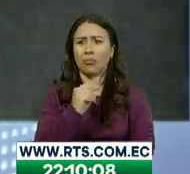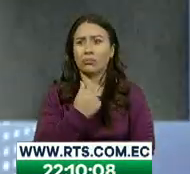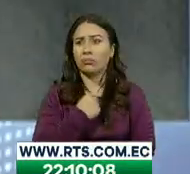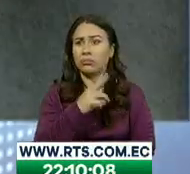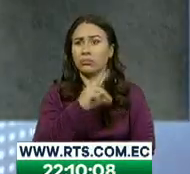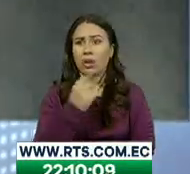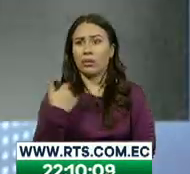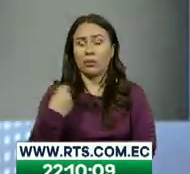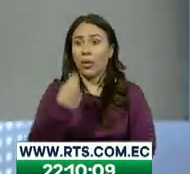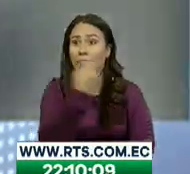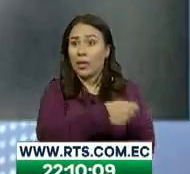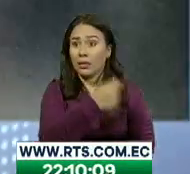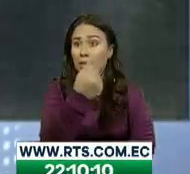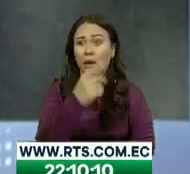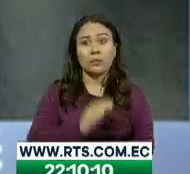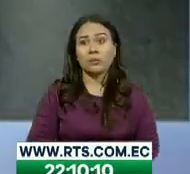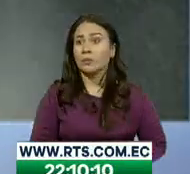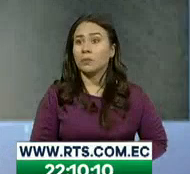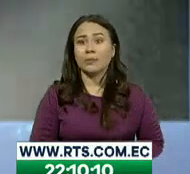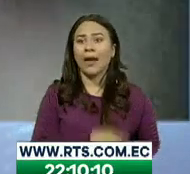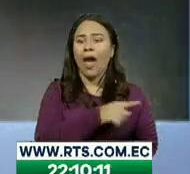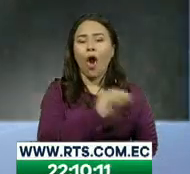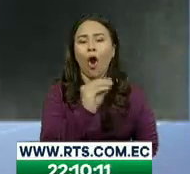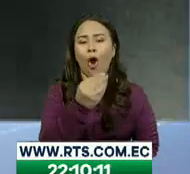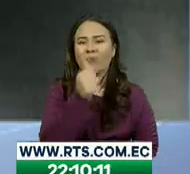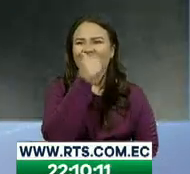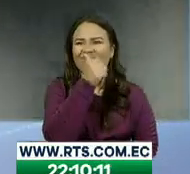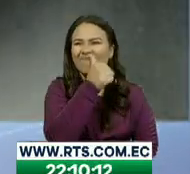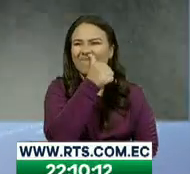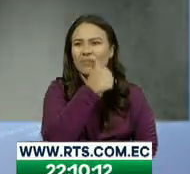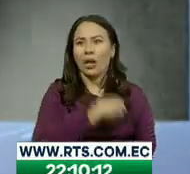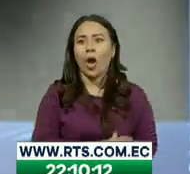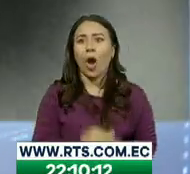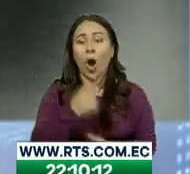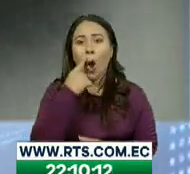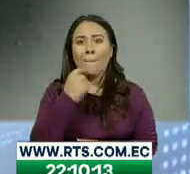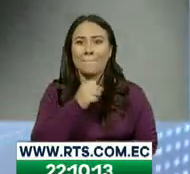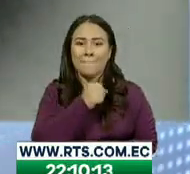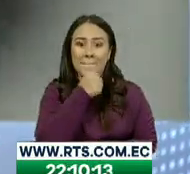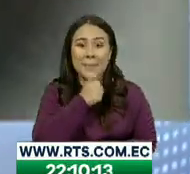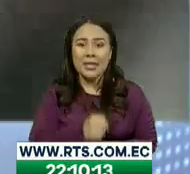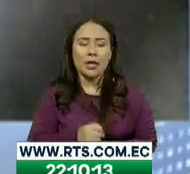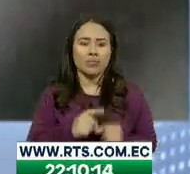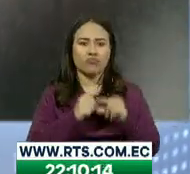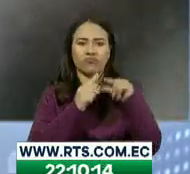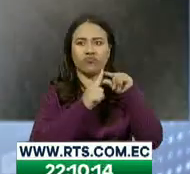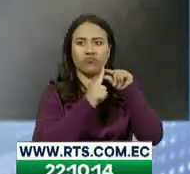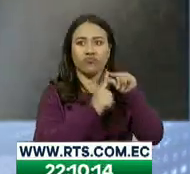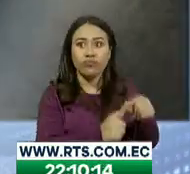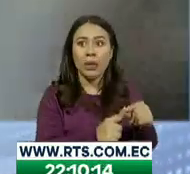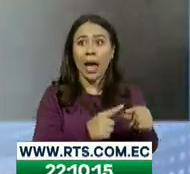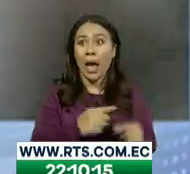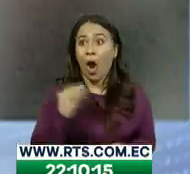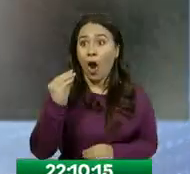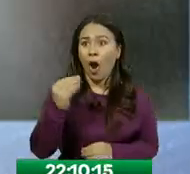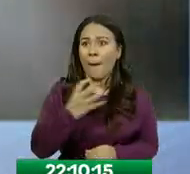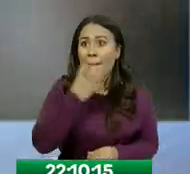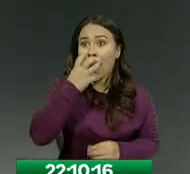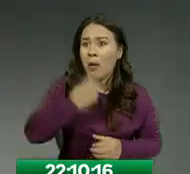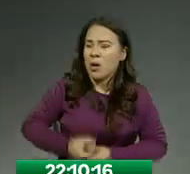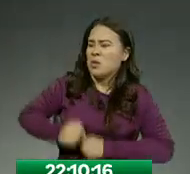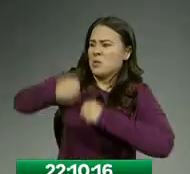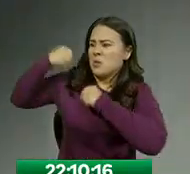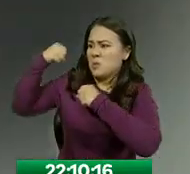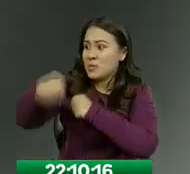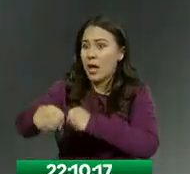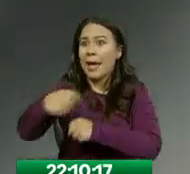pidió el joven que es consumidor, entonces el señor lo insultó, cosa que al chico no le gustó y se le lanzó encima.